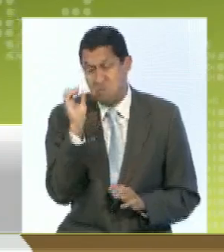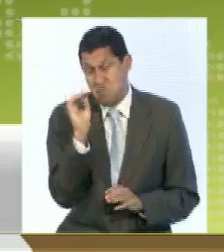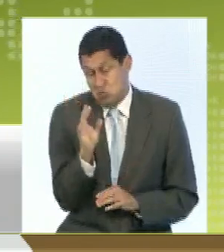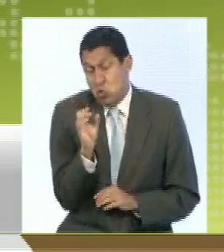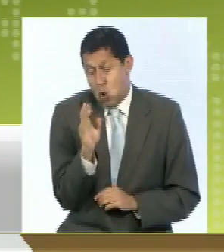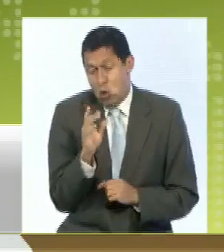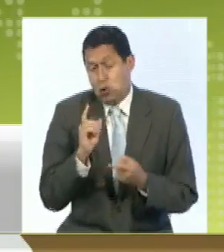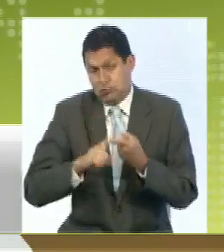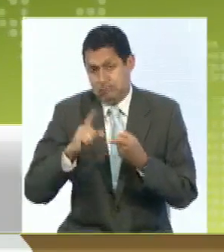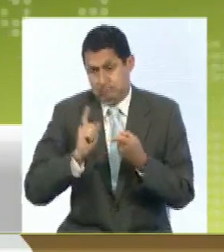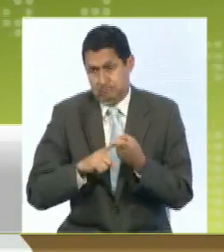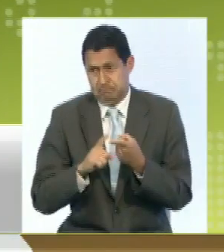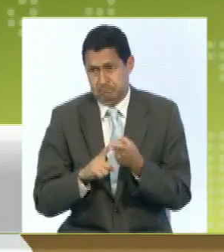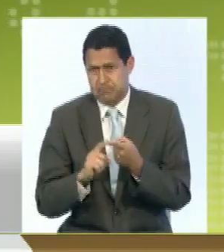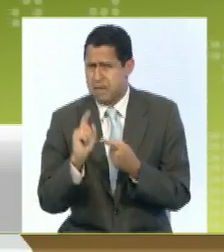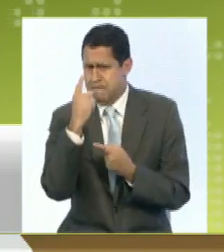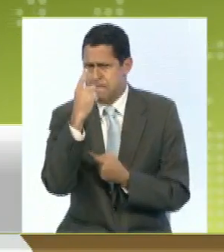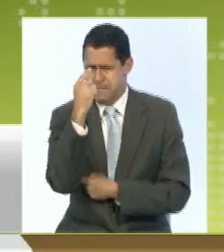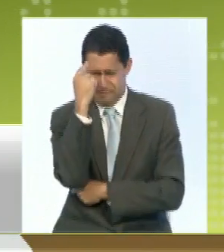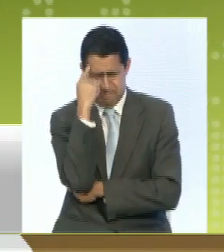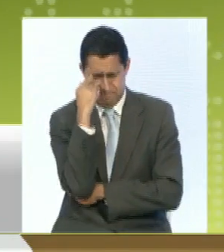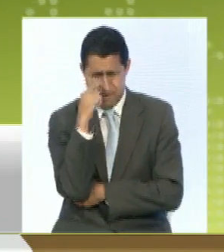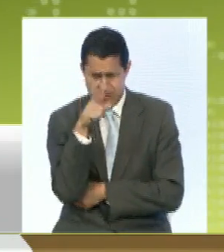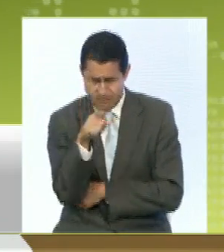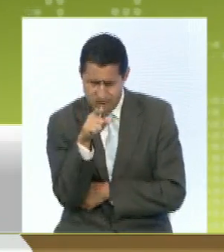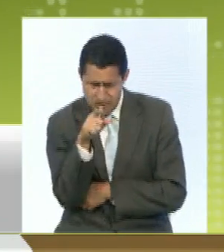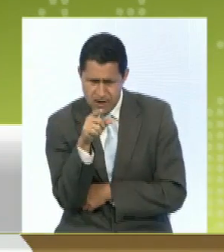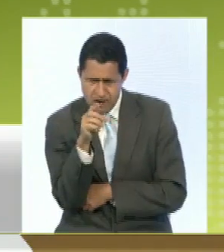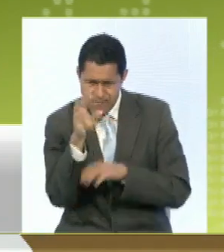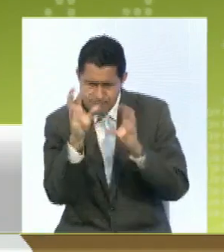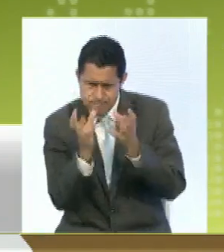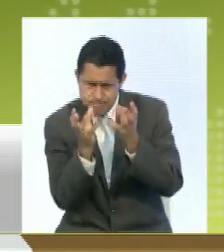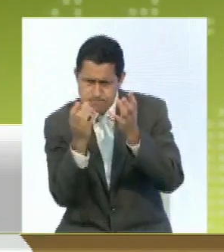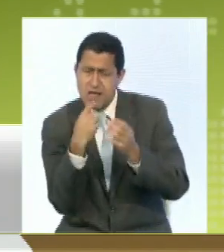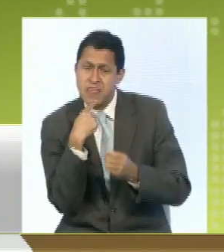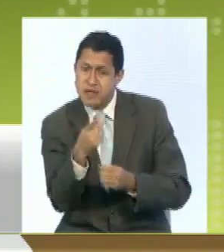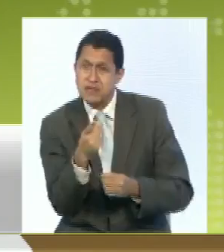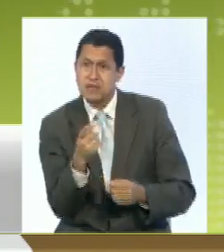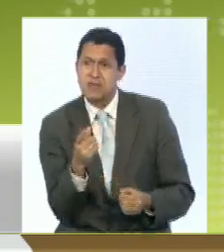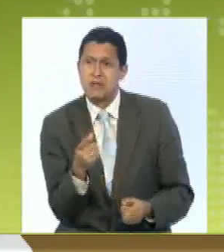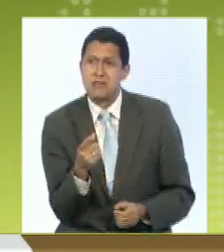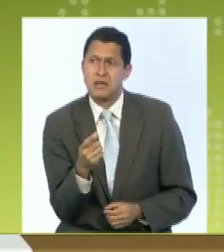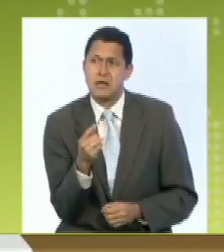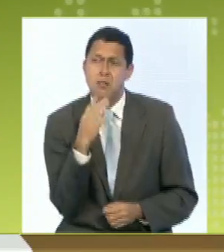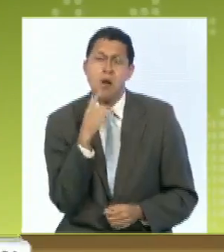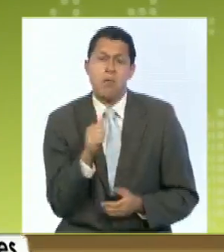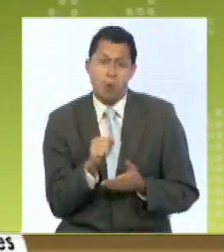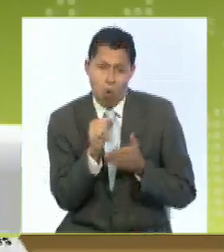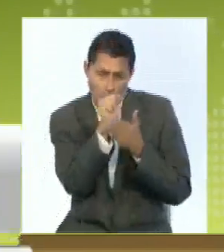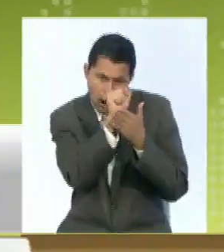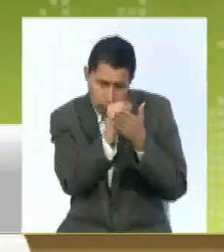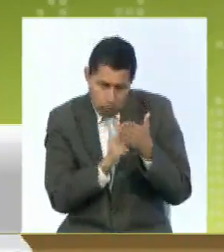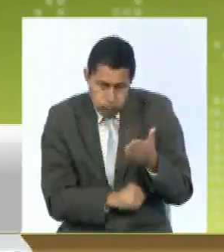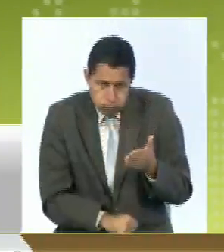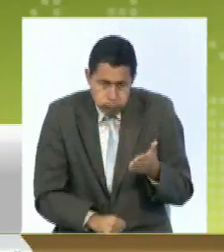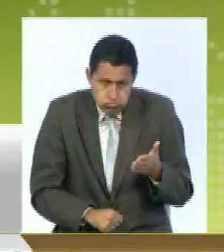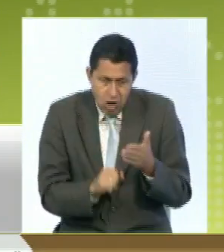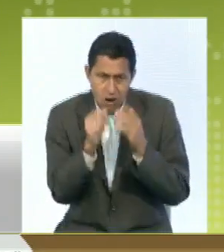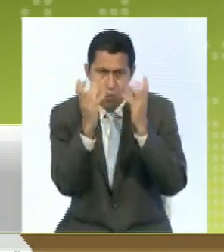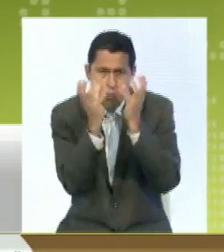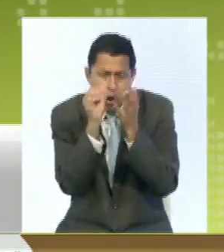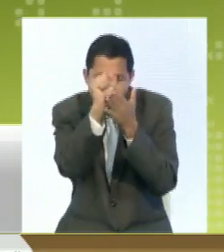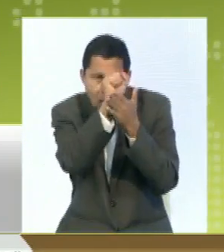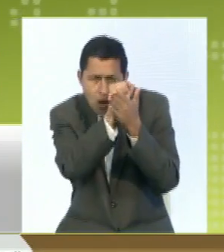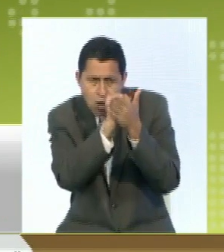paciente de primera línea tú lo examina le hace el chequeo y le él exige o le pides un eco o un eco doppler testicular porque tú tienes que